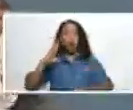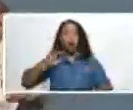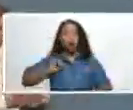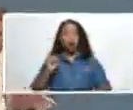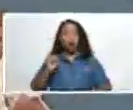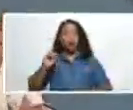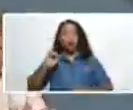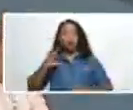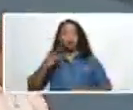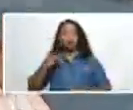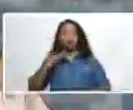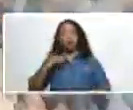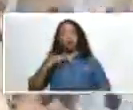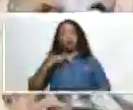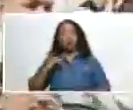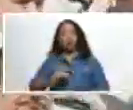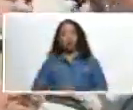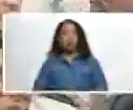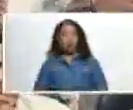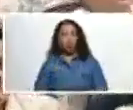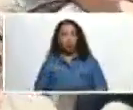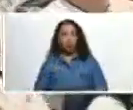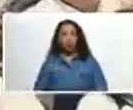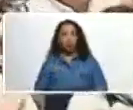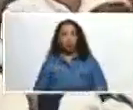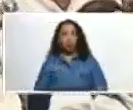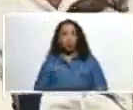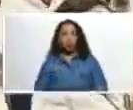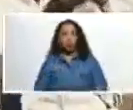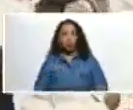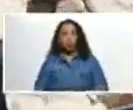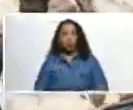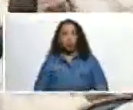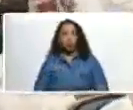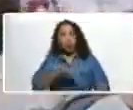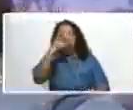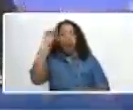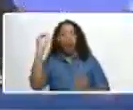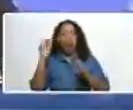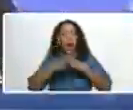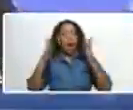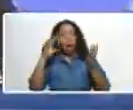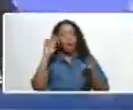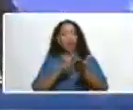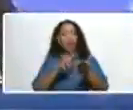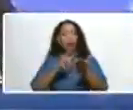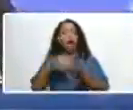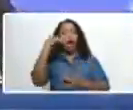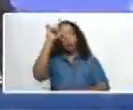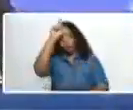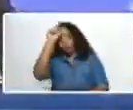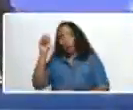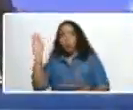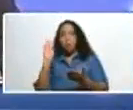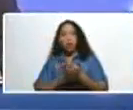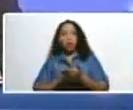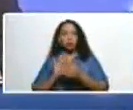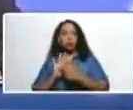científica, técnica y de investigaciones criminalísticas de Venezuela. Es la gran verdad que hay que reconocer y poner sobre la